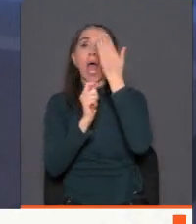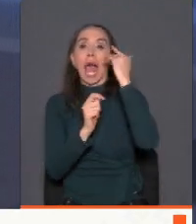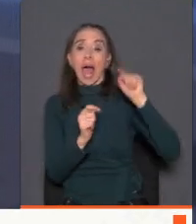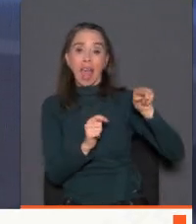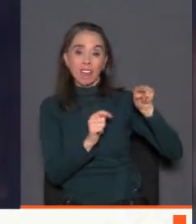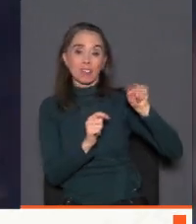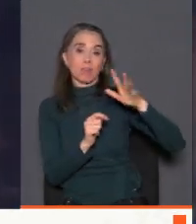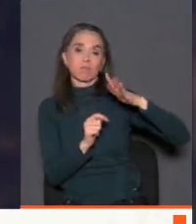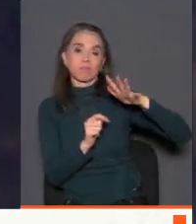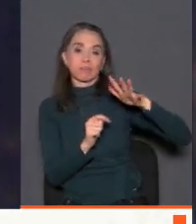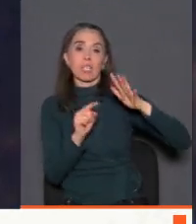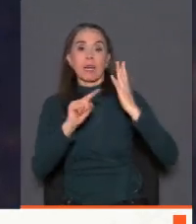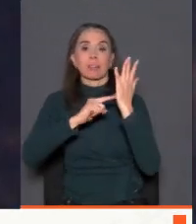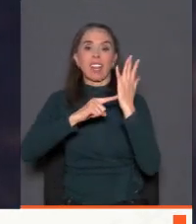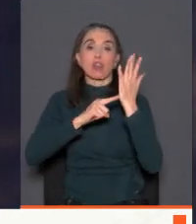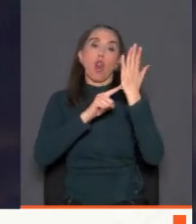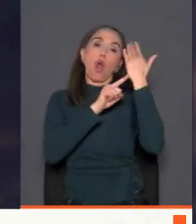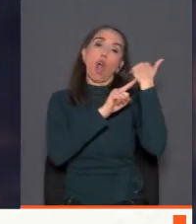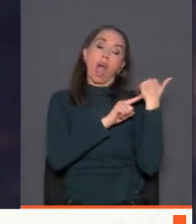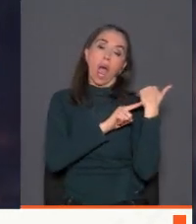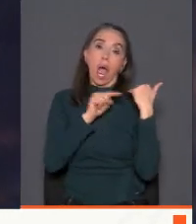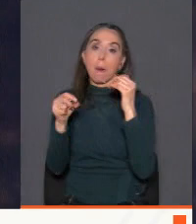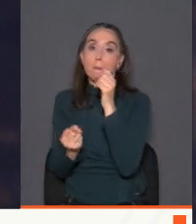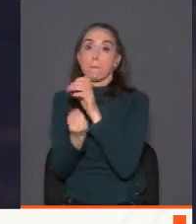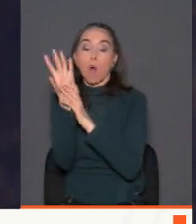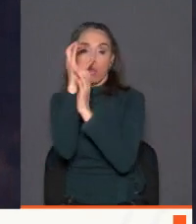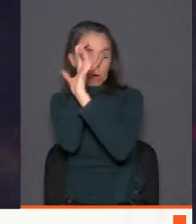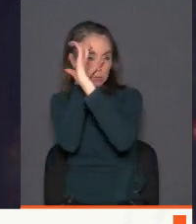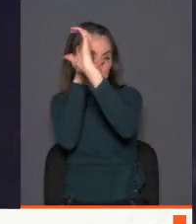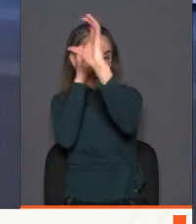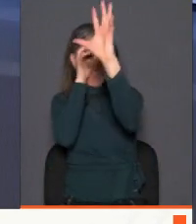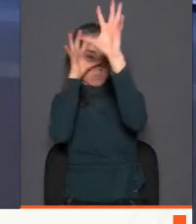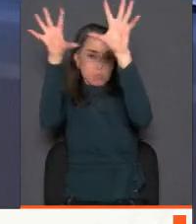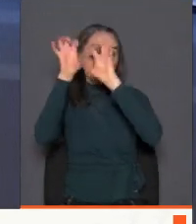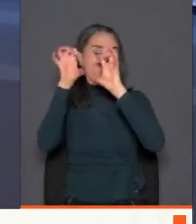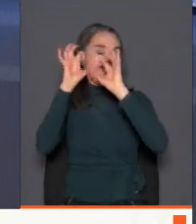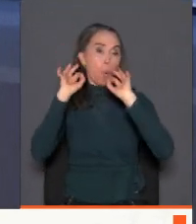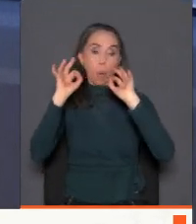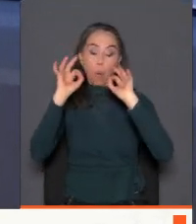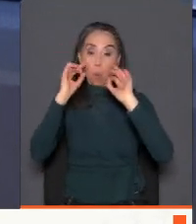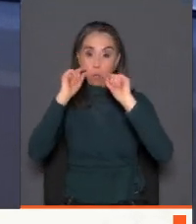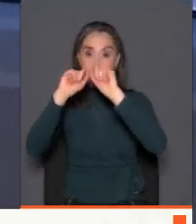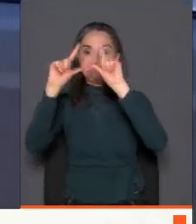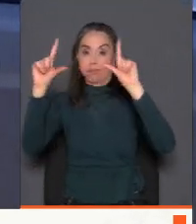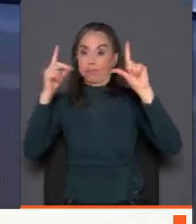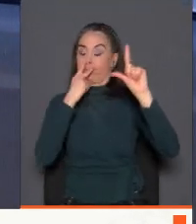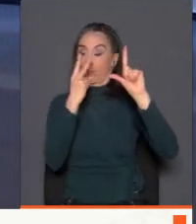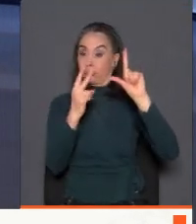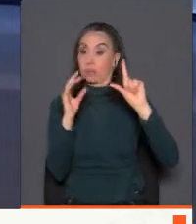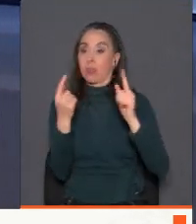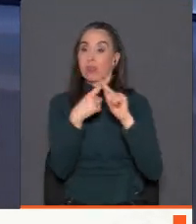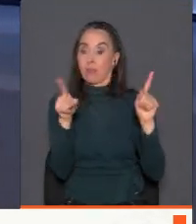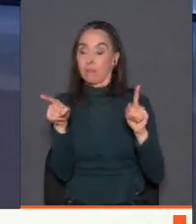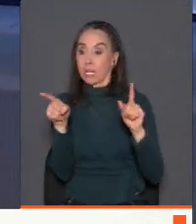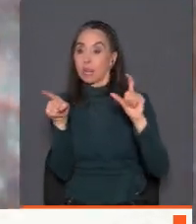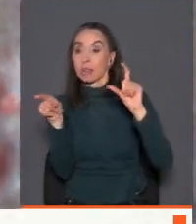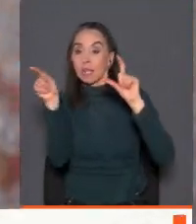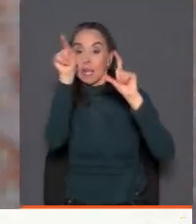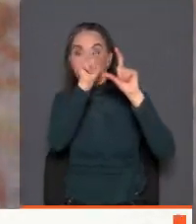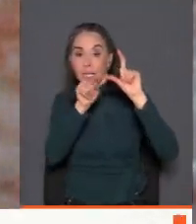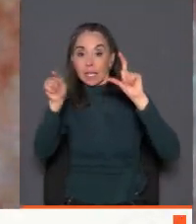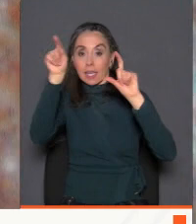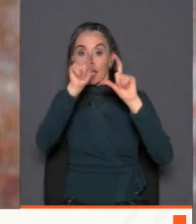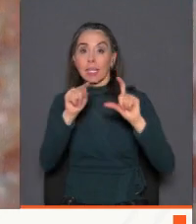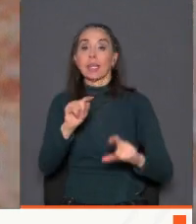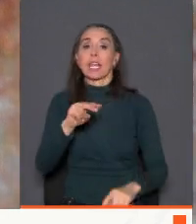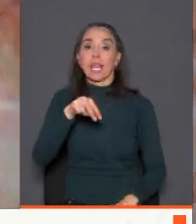la tecnología usada entre uno y otro es totalmente, absolutamente diferente. Claro que sí, absolutamente correcto. Y esta es la galaxia que se llama